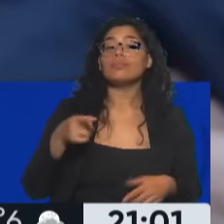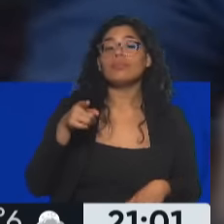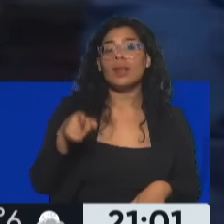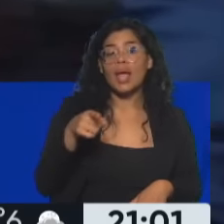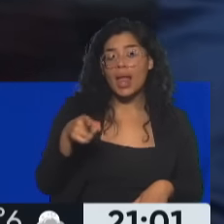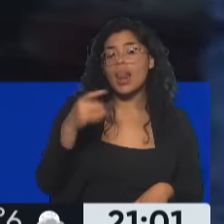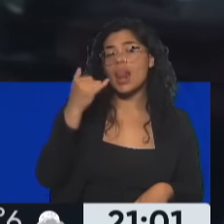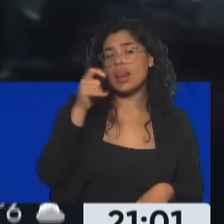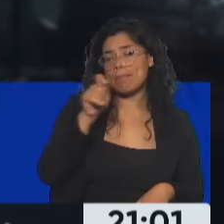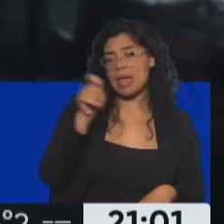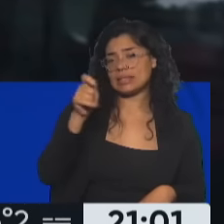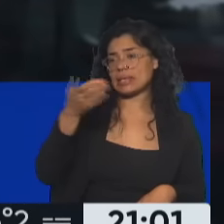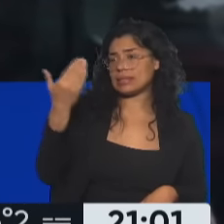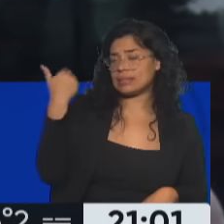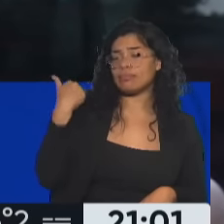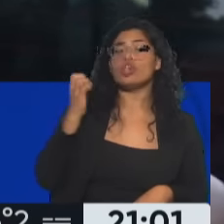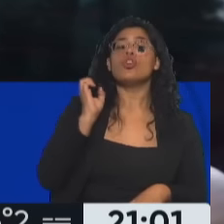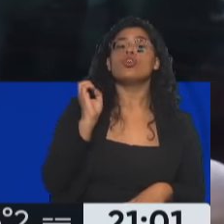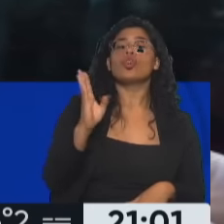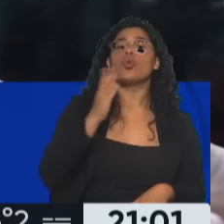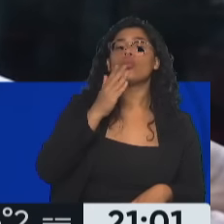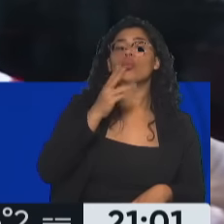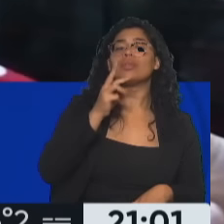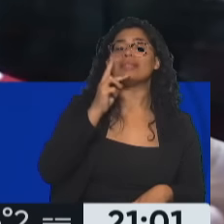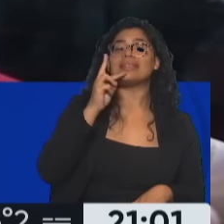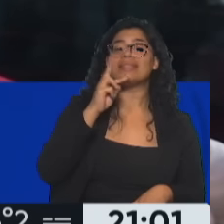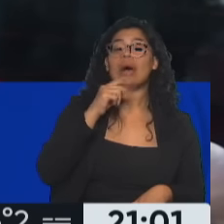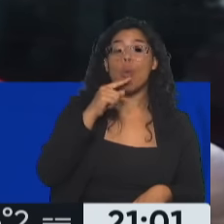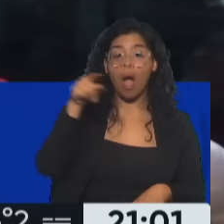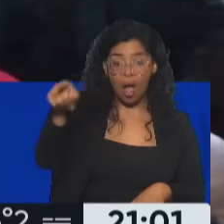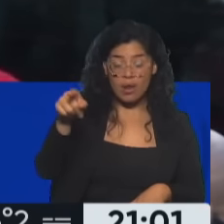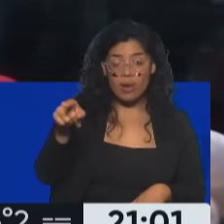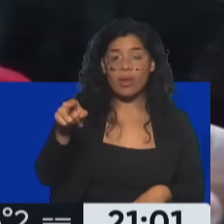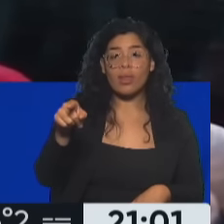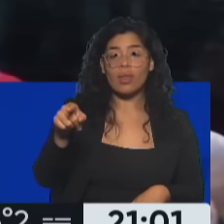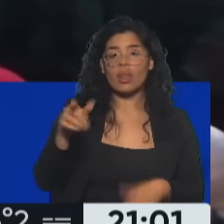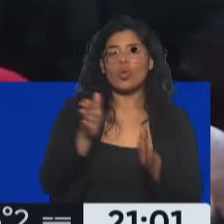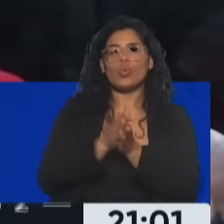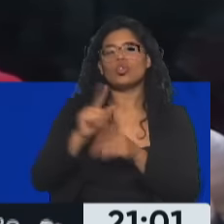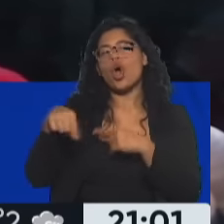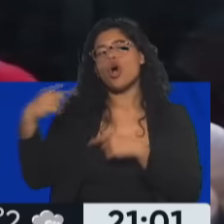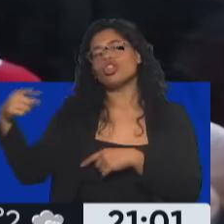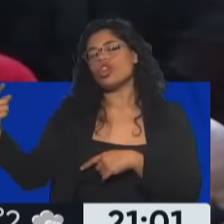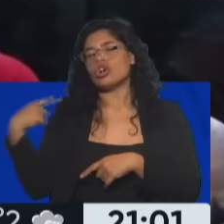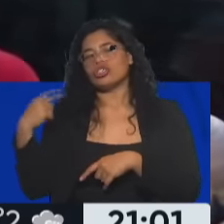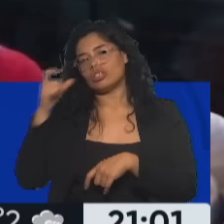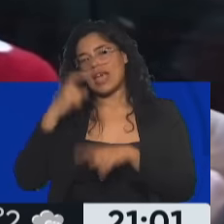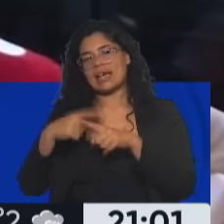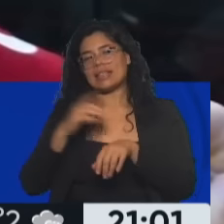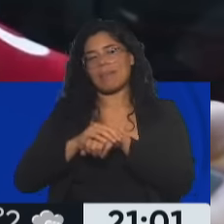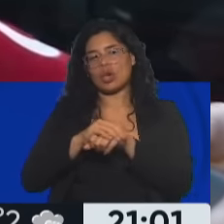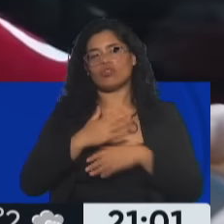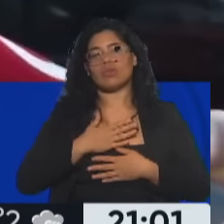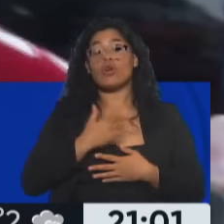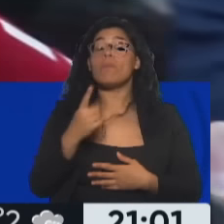unos meses en el Club San Juan con otros ex amigos míos, pero bueno, se